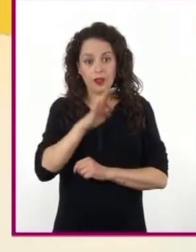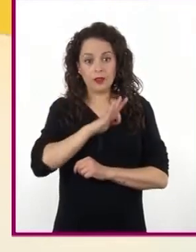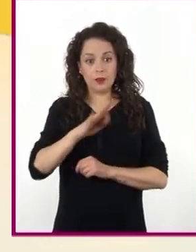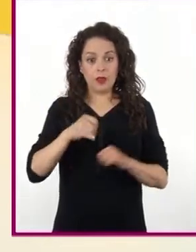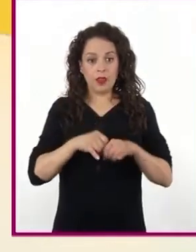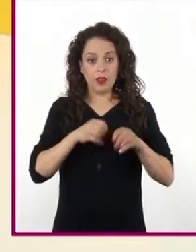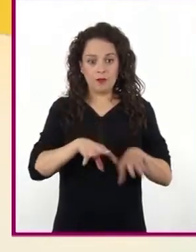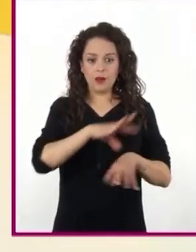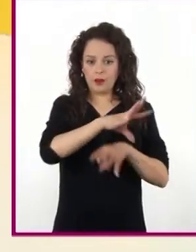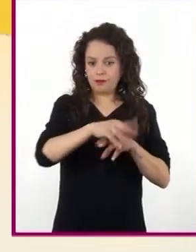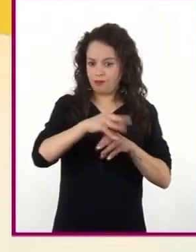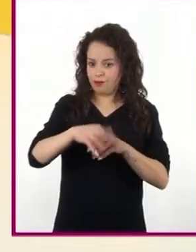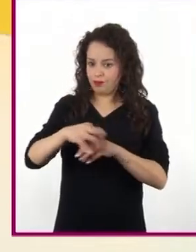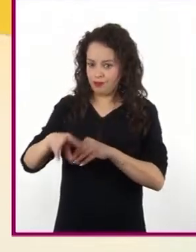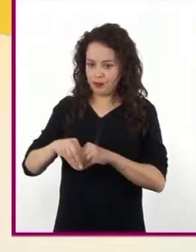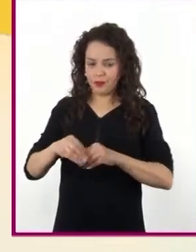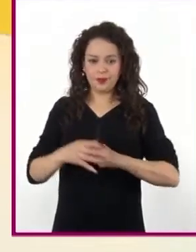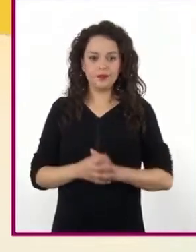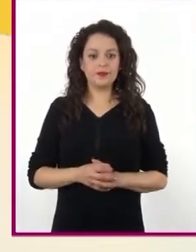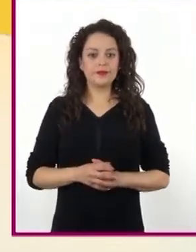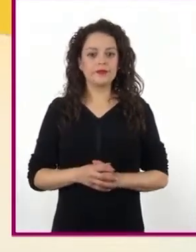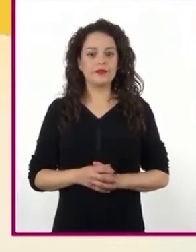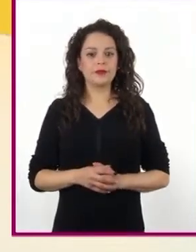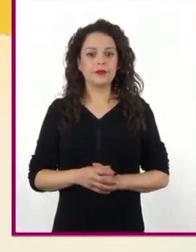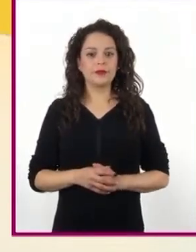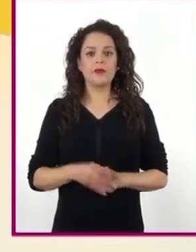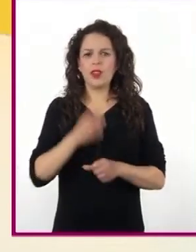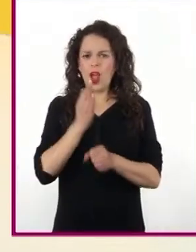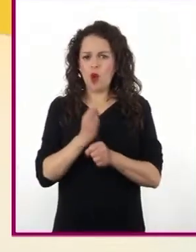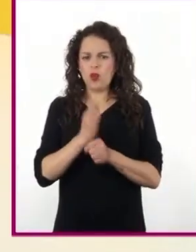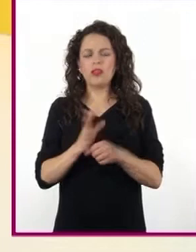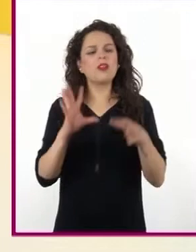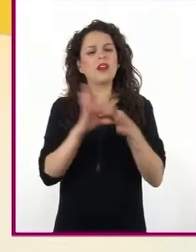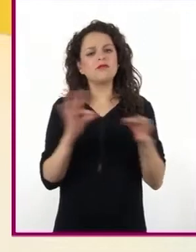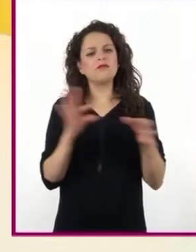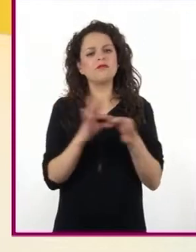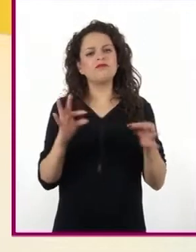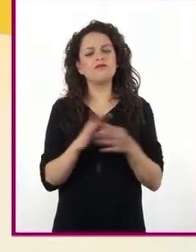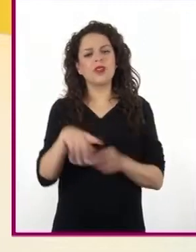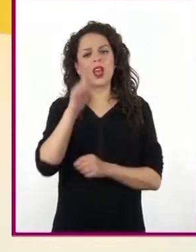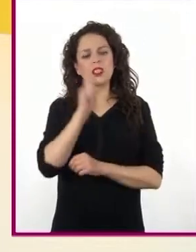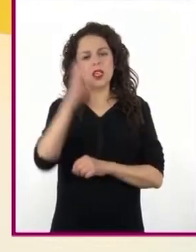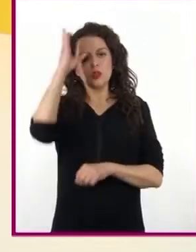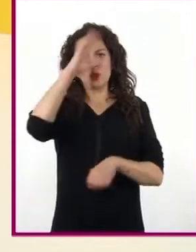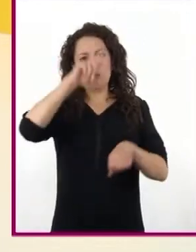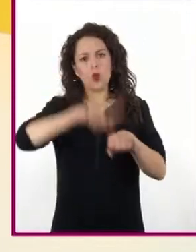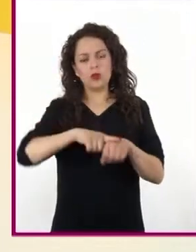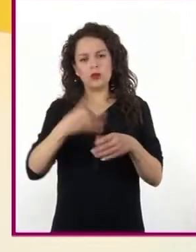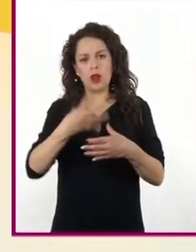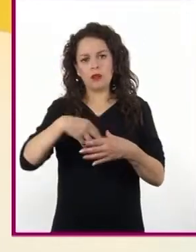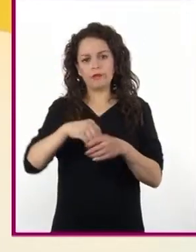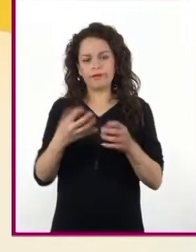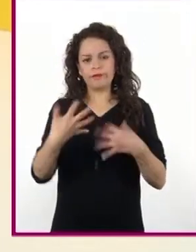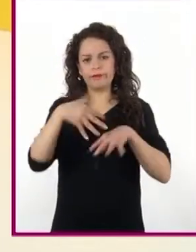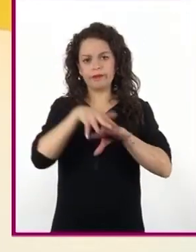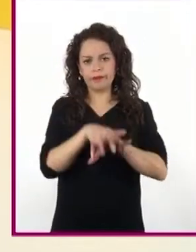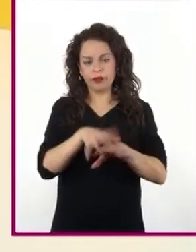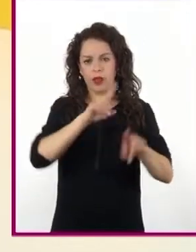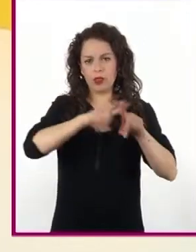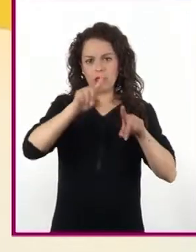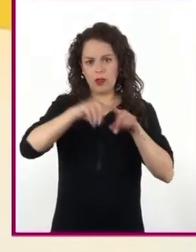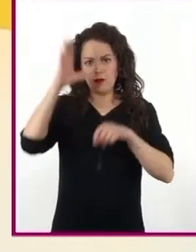que trataremos. En esta sesión se explicará qué es la cultura incluyente e intercultural, con